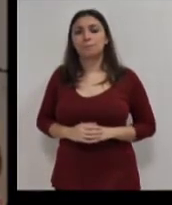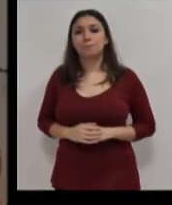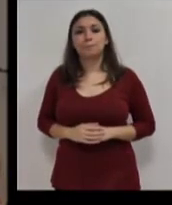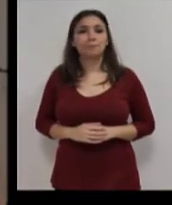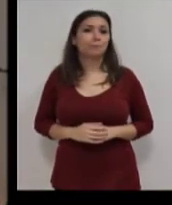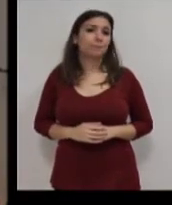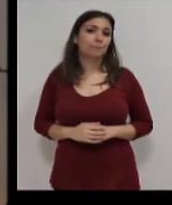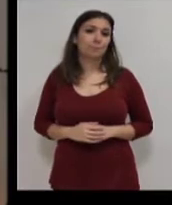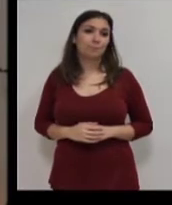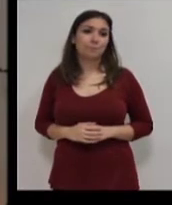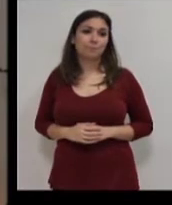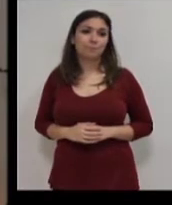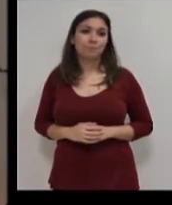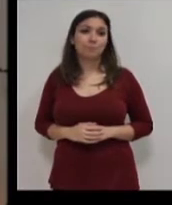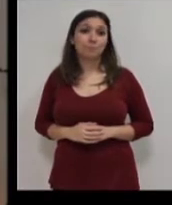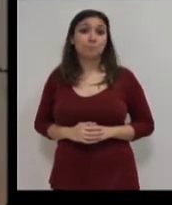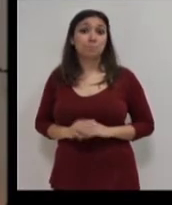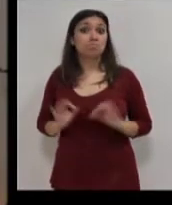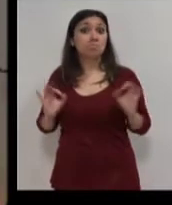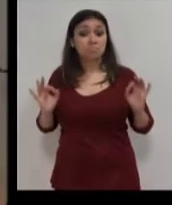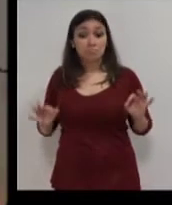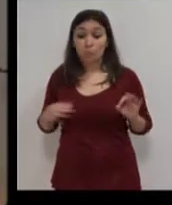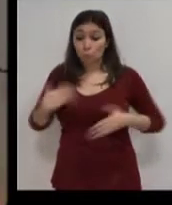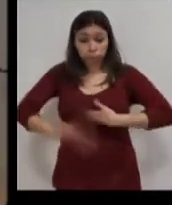la información,